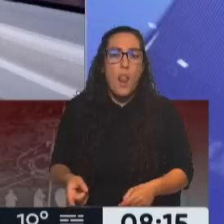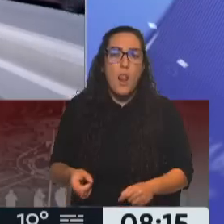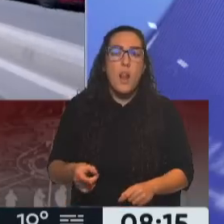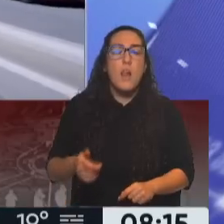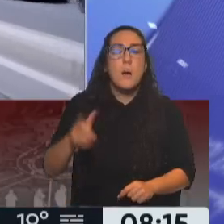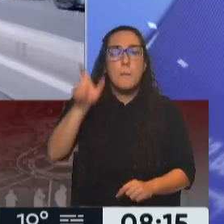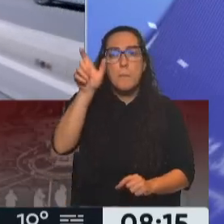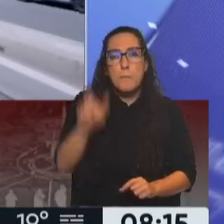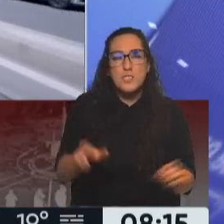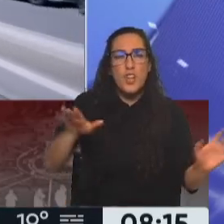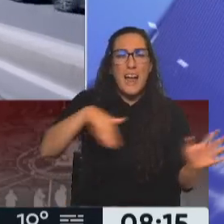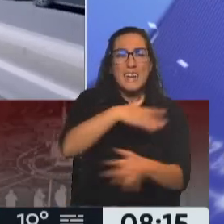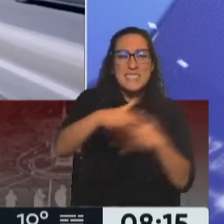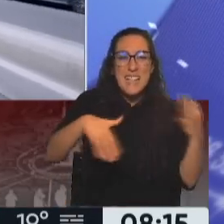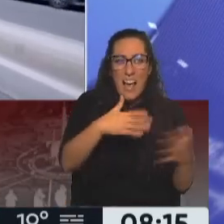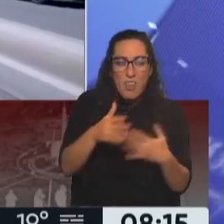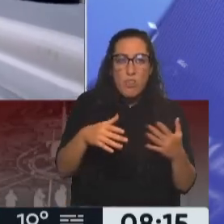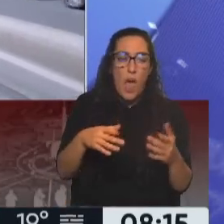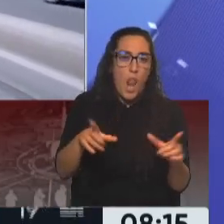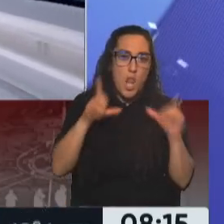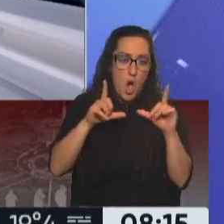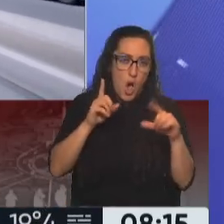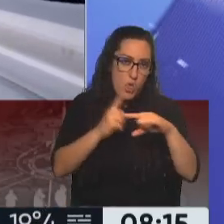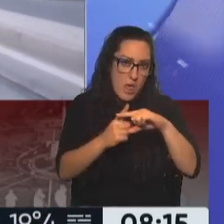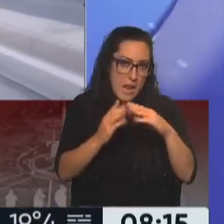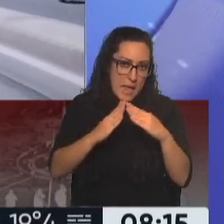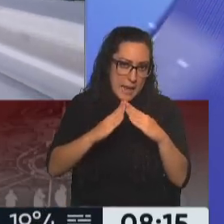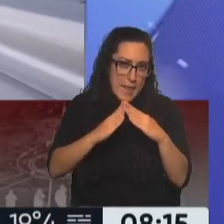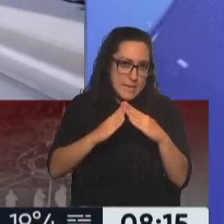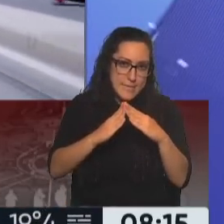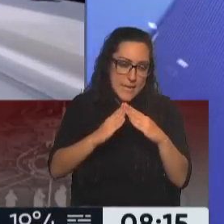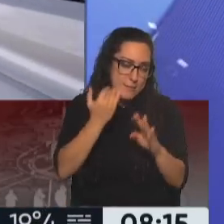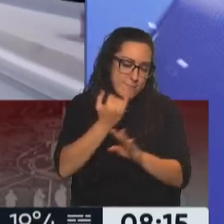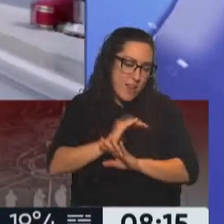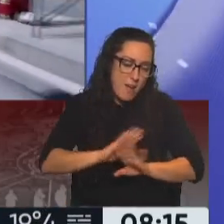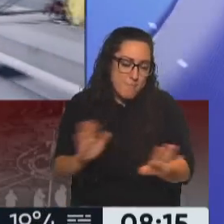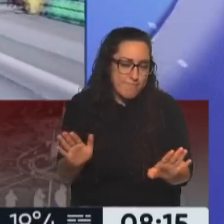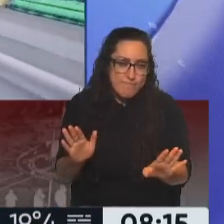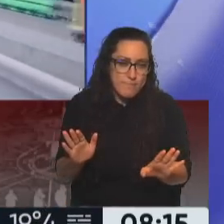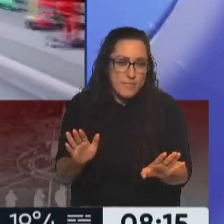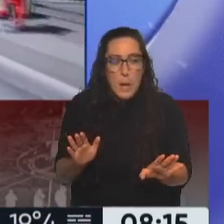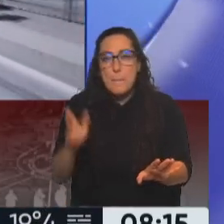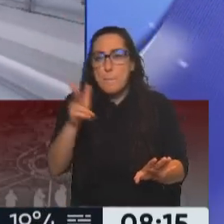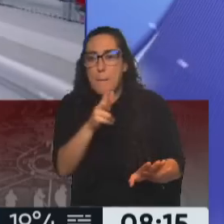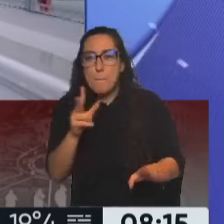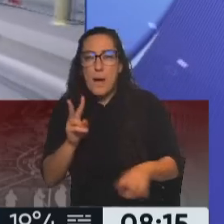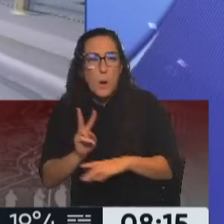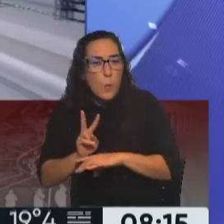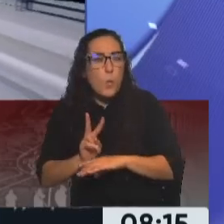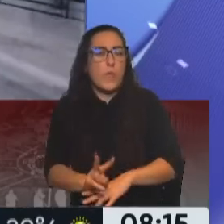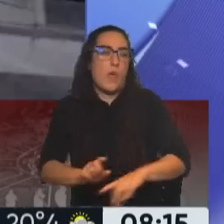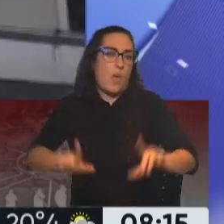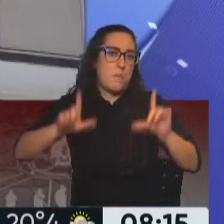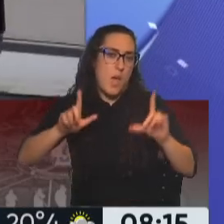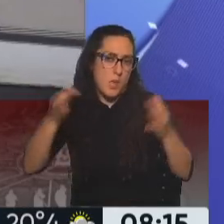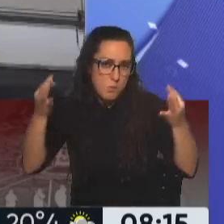un escándalo dentro de la iglesia, él era muy cuidadoso en eso. Sí, claro. A eso me refiero. Claro. Y a otra cosa que